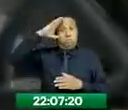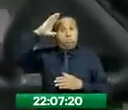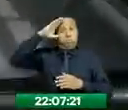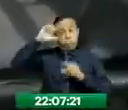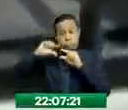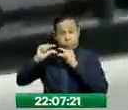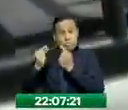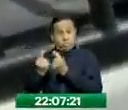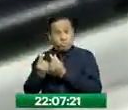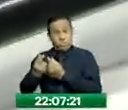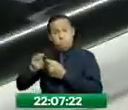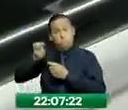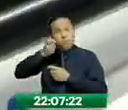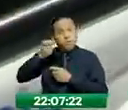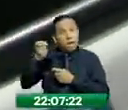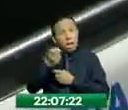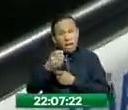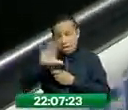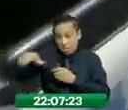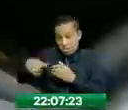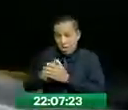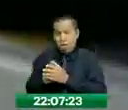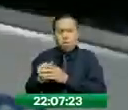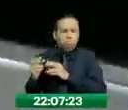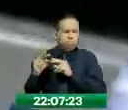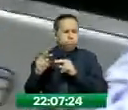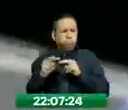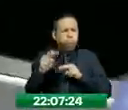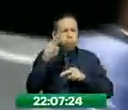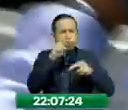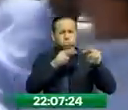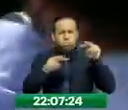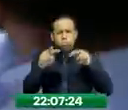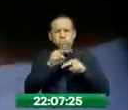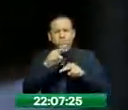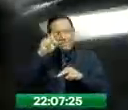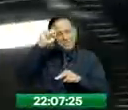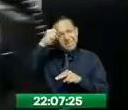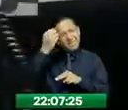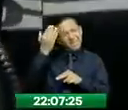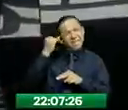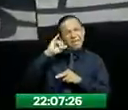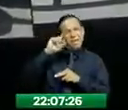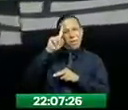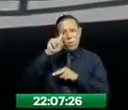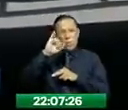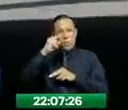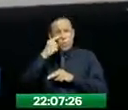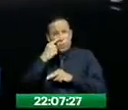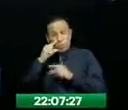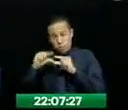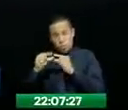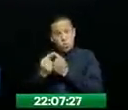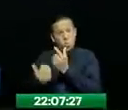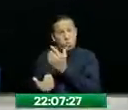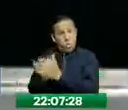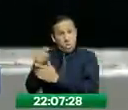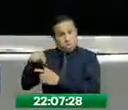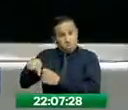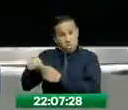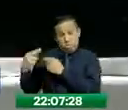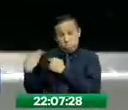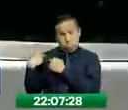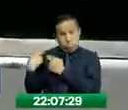multidisciplinaria de la fiscalía general del estado creada el pasado 1 de junio con finalidad de procesar estas